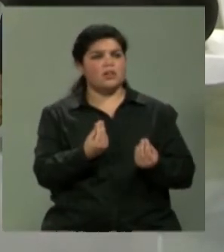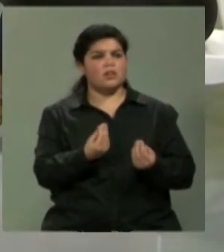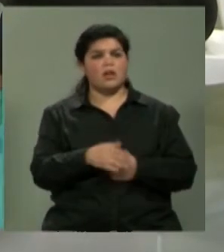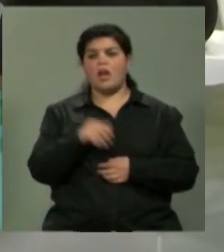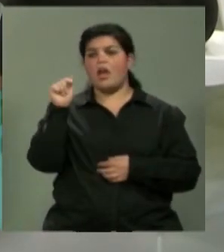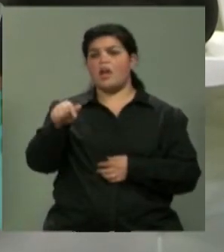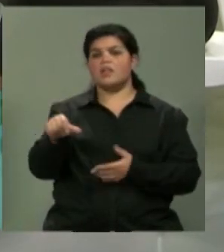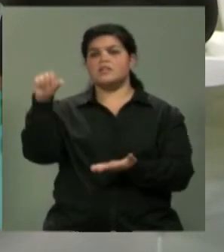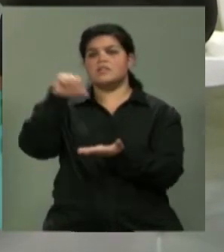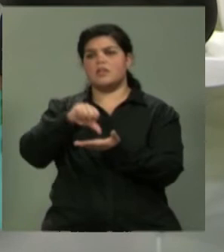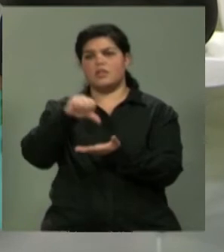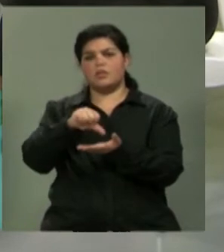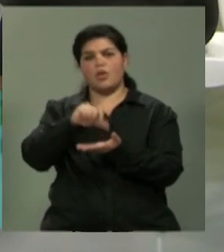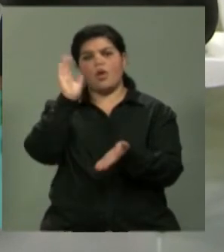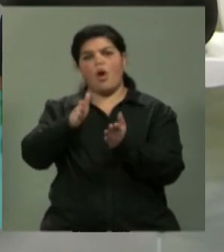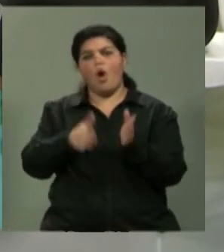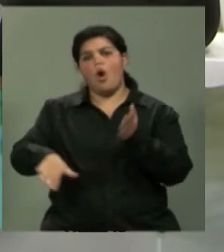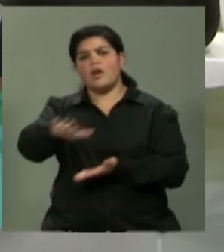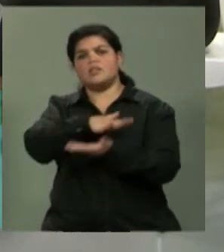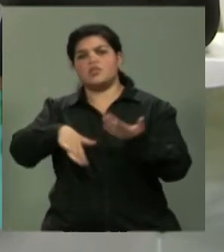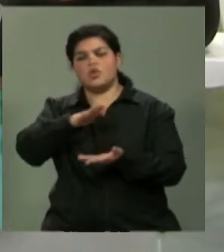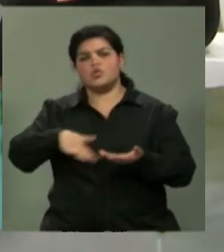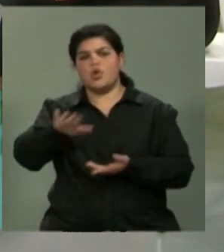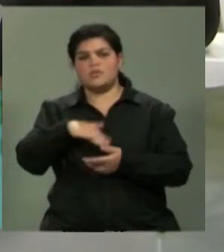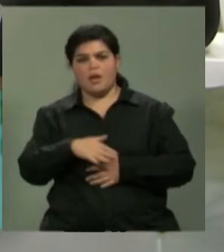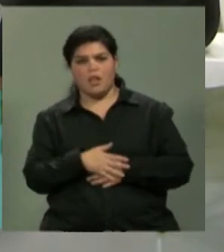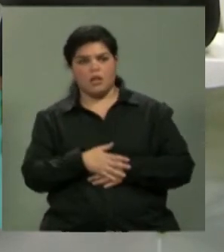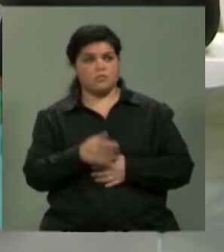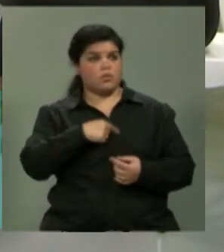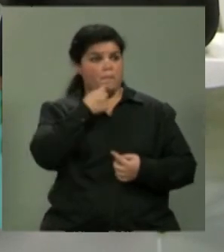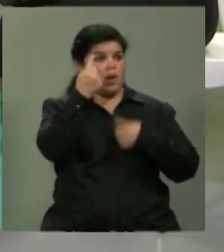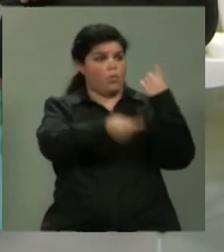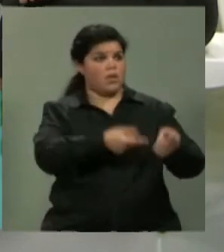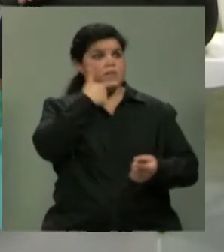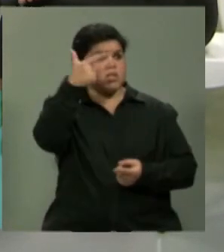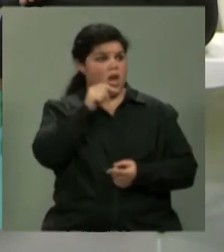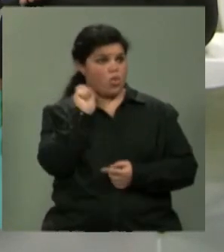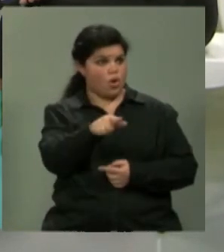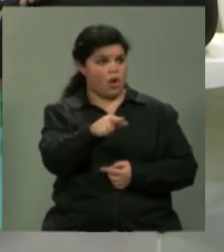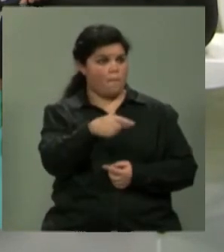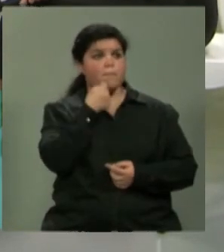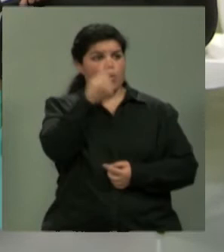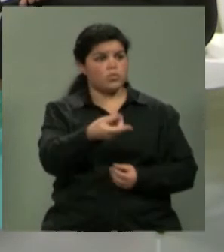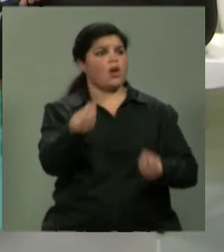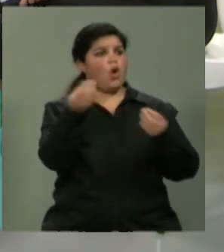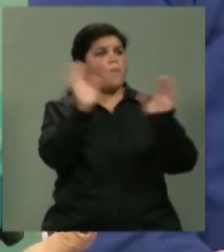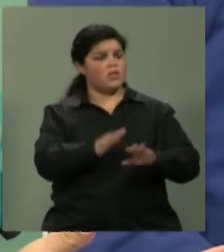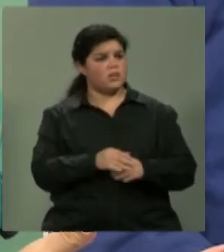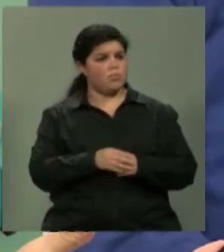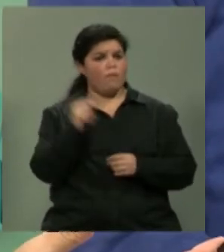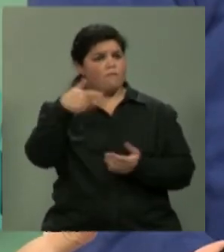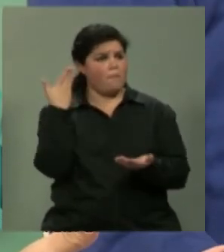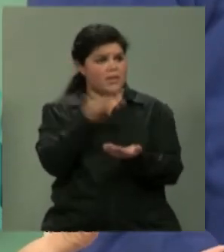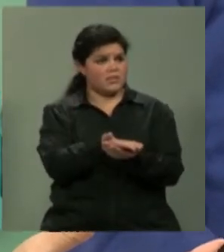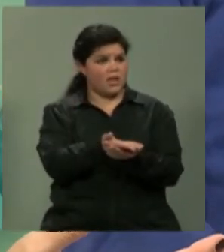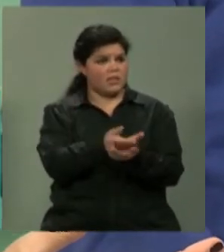reinserción gracias por social. Escúchense, por Pero es favor. que yo le Vos me estás preguntaba a Noelia, preguntando, ya que es senadora, ¿cómo lo hacemos? O sea, vos has presentado una propuesta